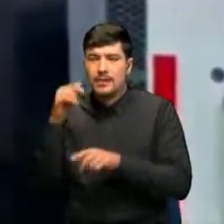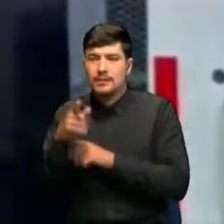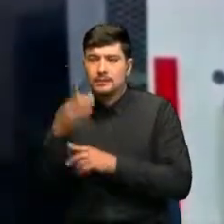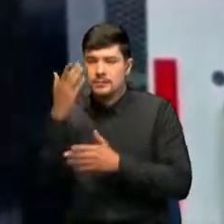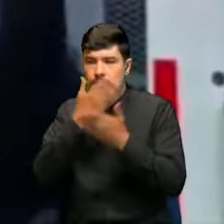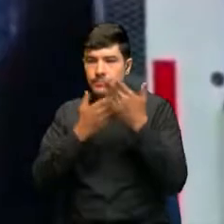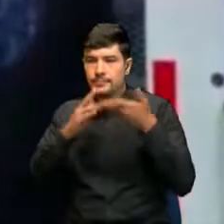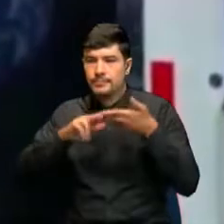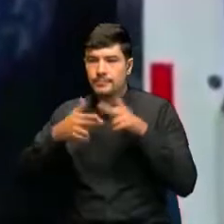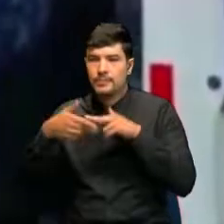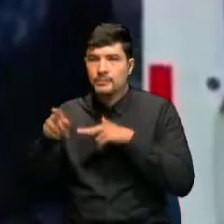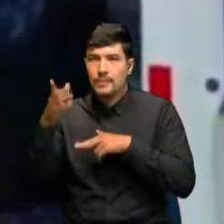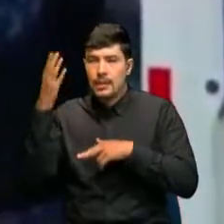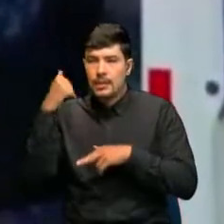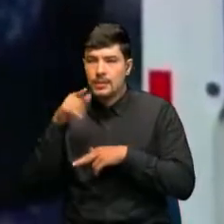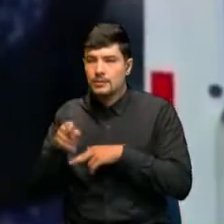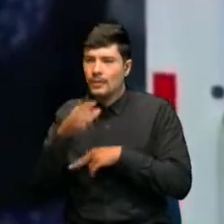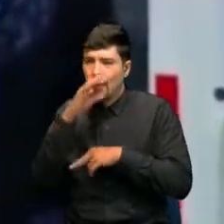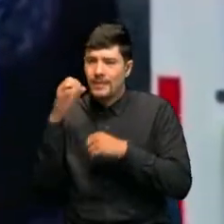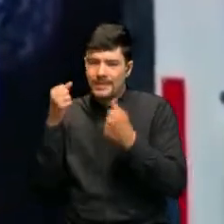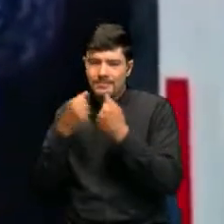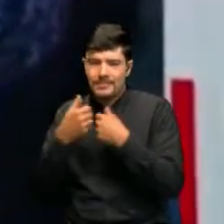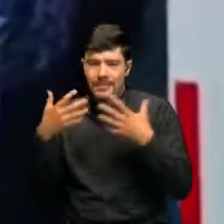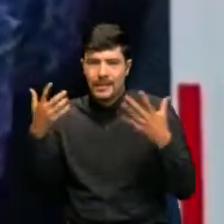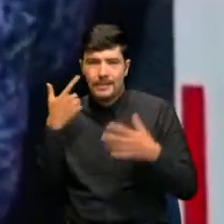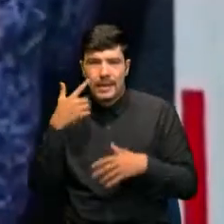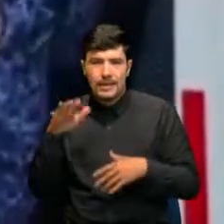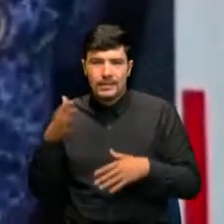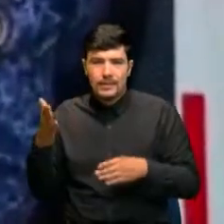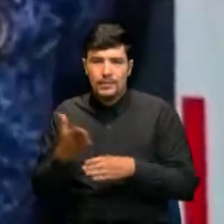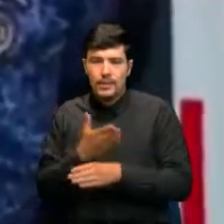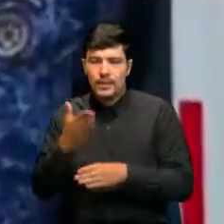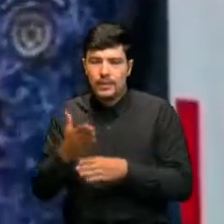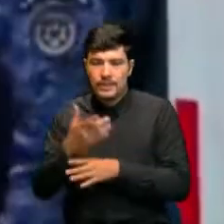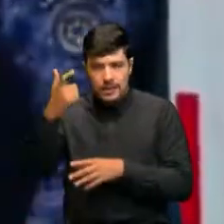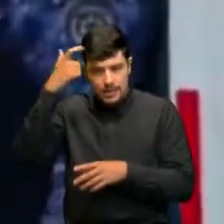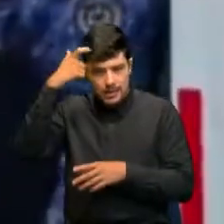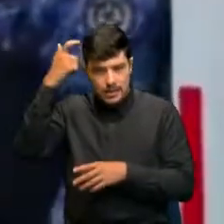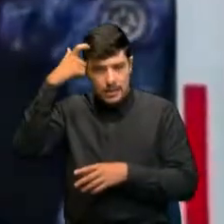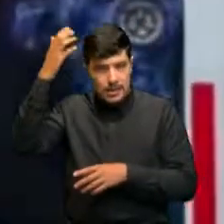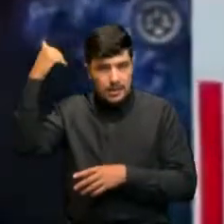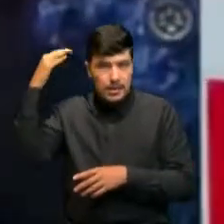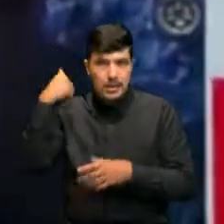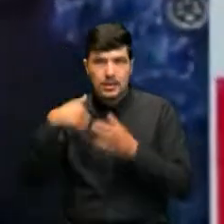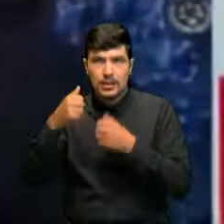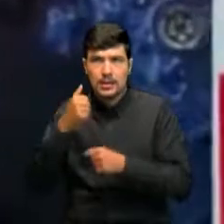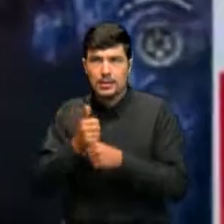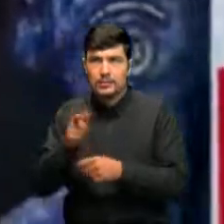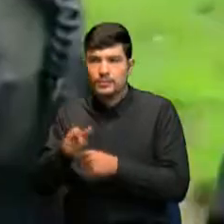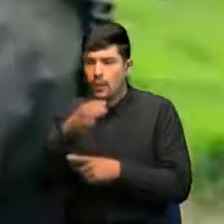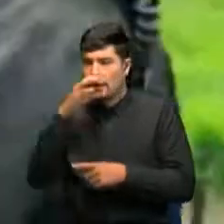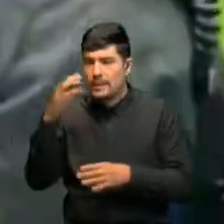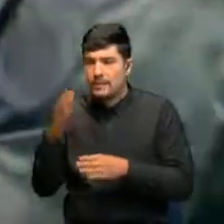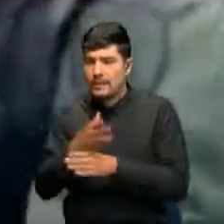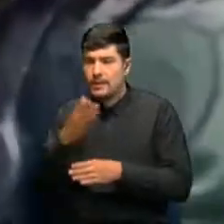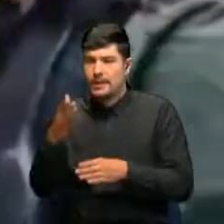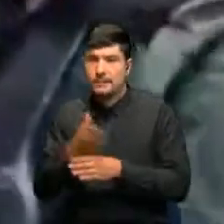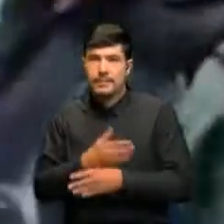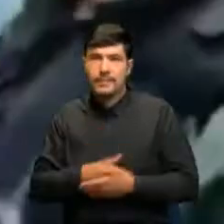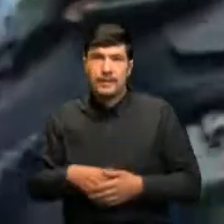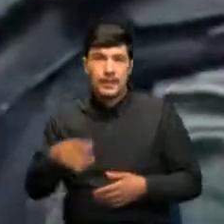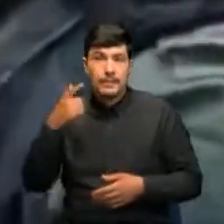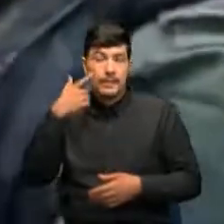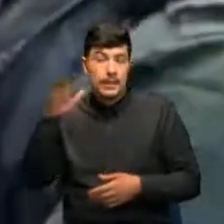corresponden a un accidente y a un, parece, trauma craneoencefálico que sufrió hace unos años. Y pues se deduce